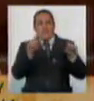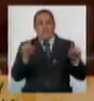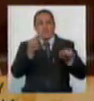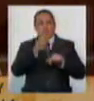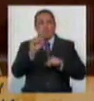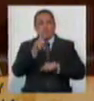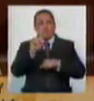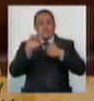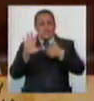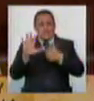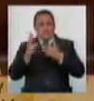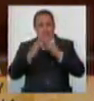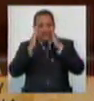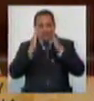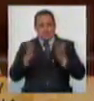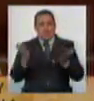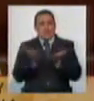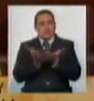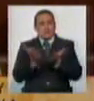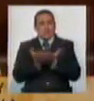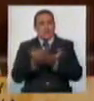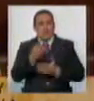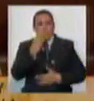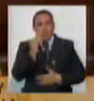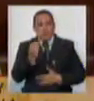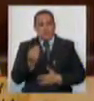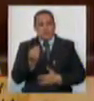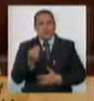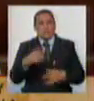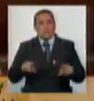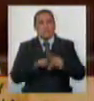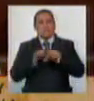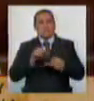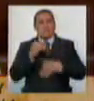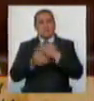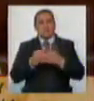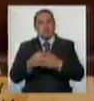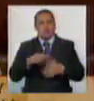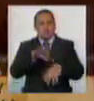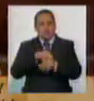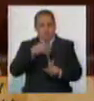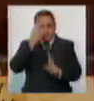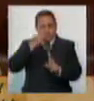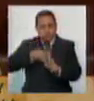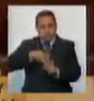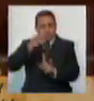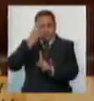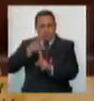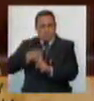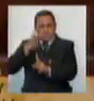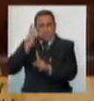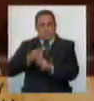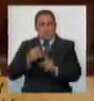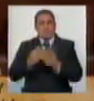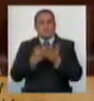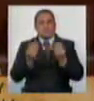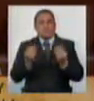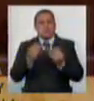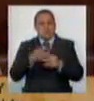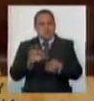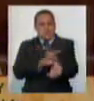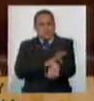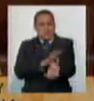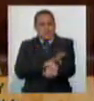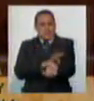2013-2016, dirigido a escolares en edad temprana, realizó chequeos médicos y evaluaciones de dosaje de